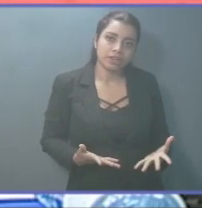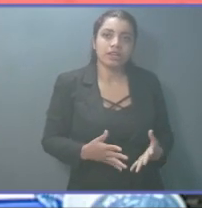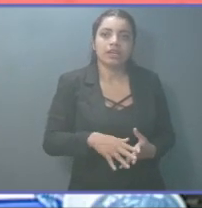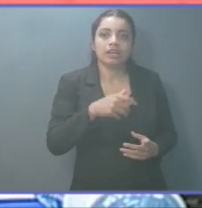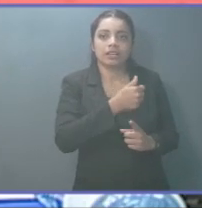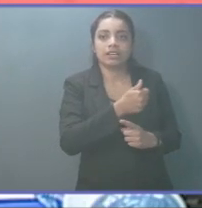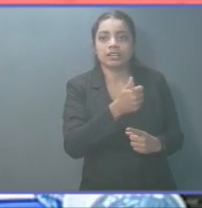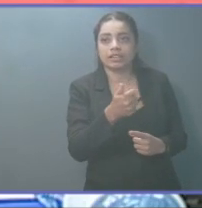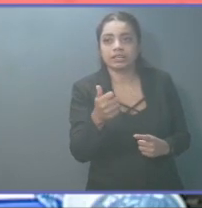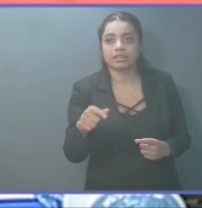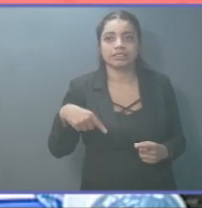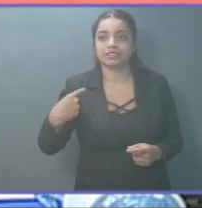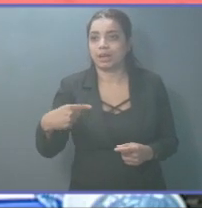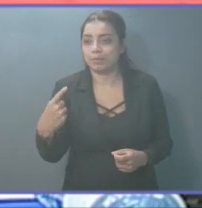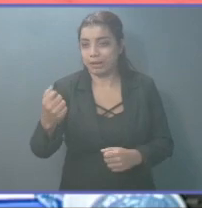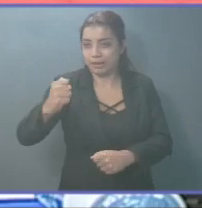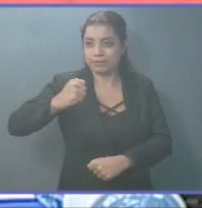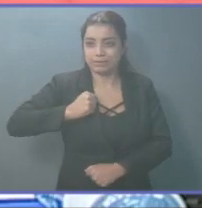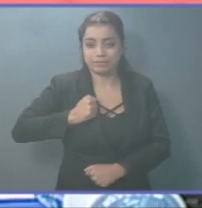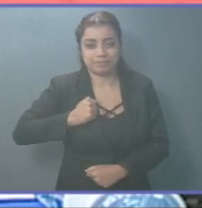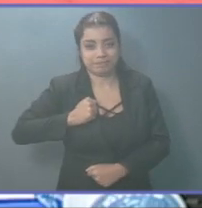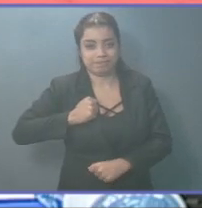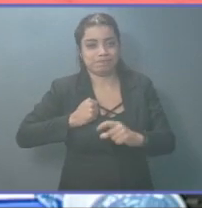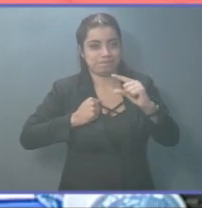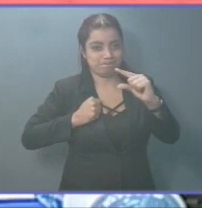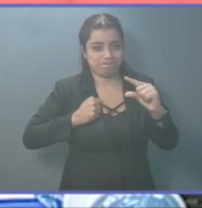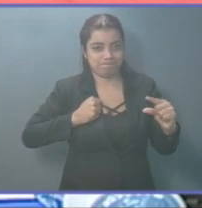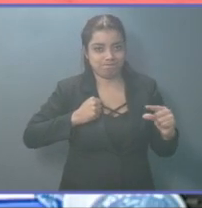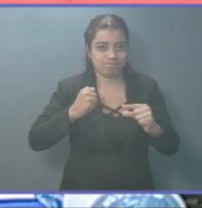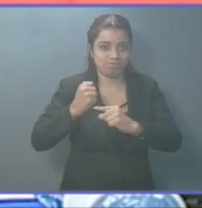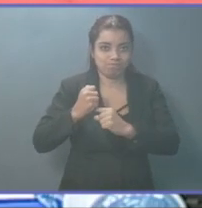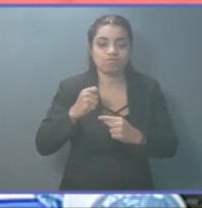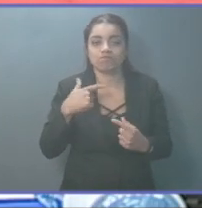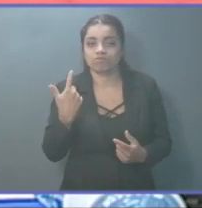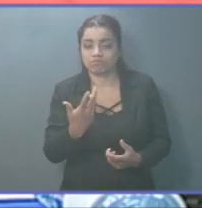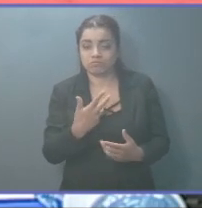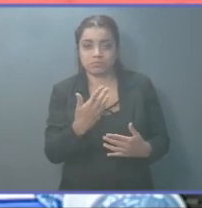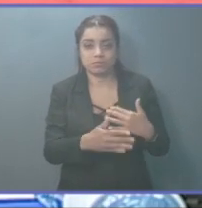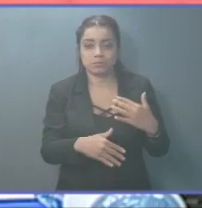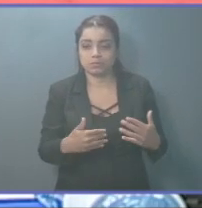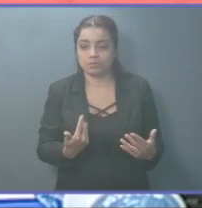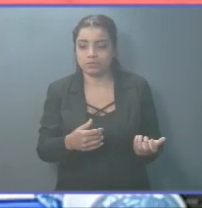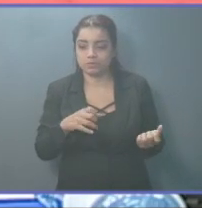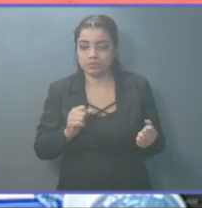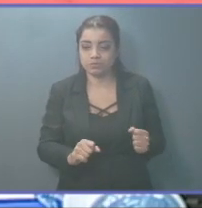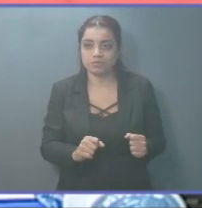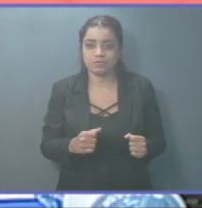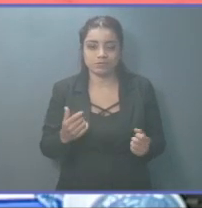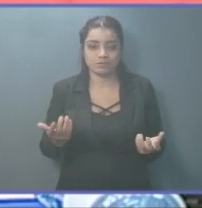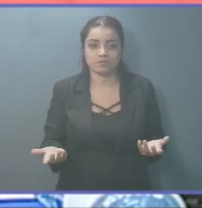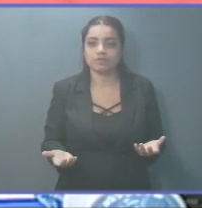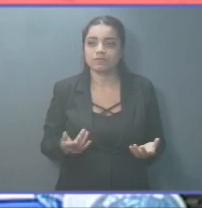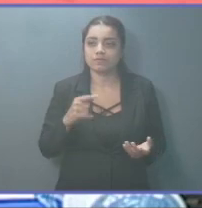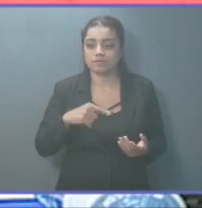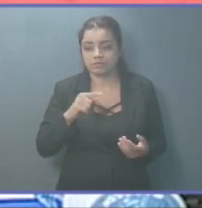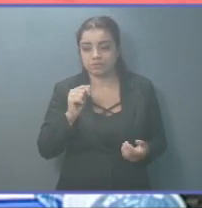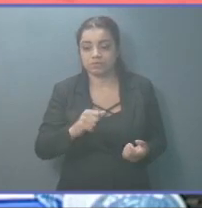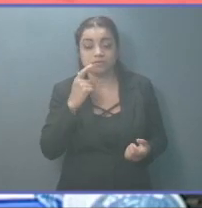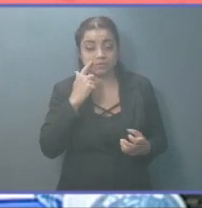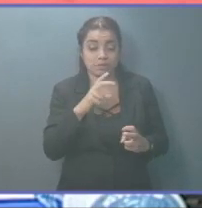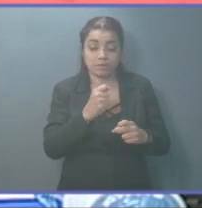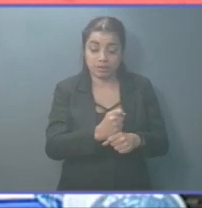cada vez que se está realizando una actividad de